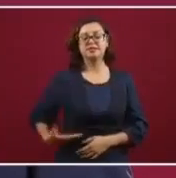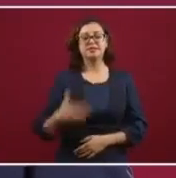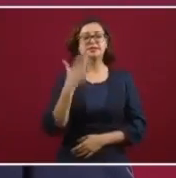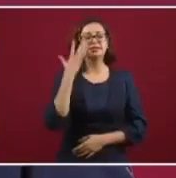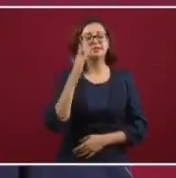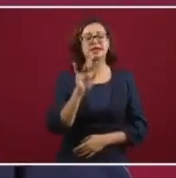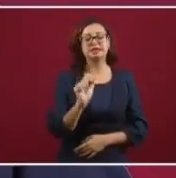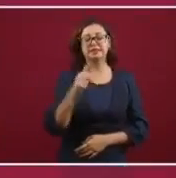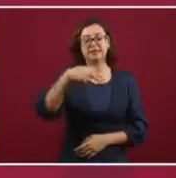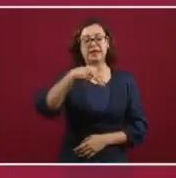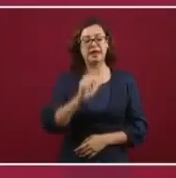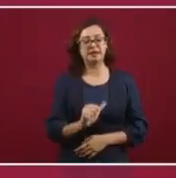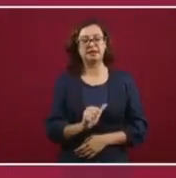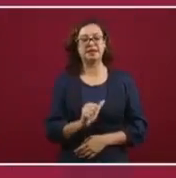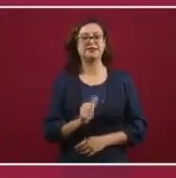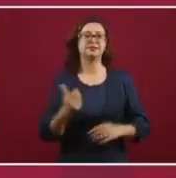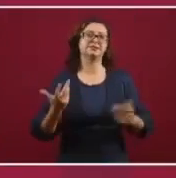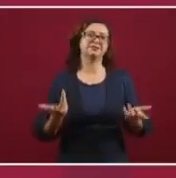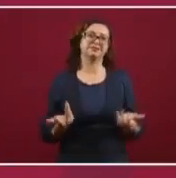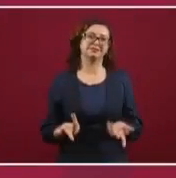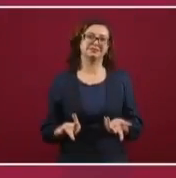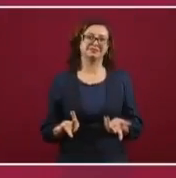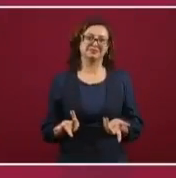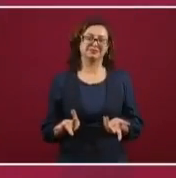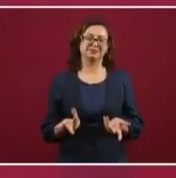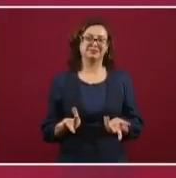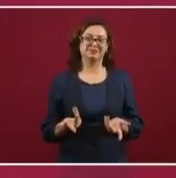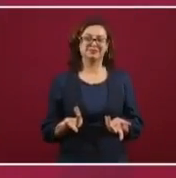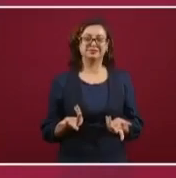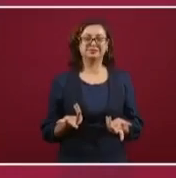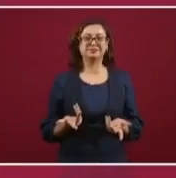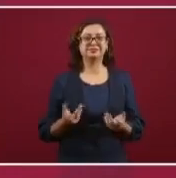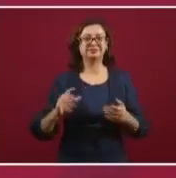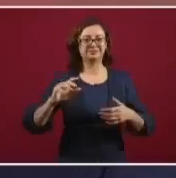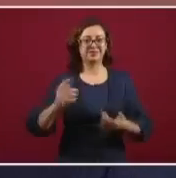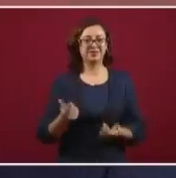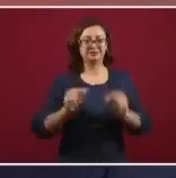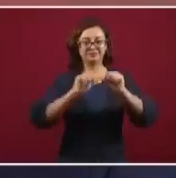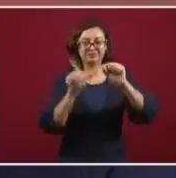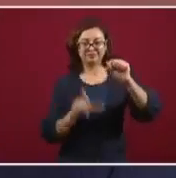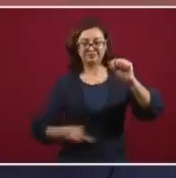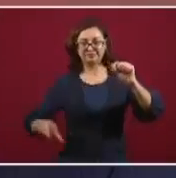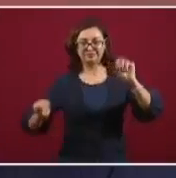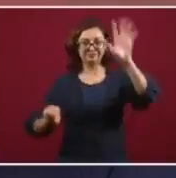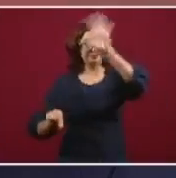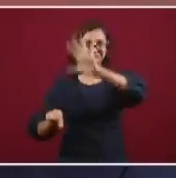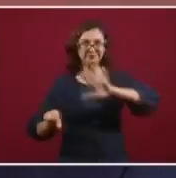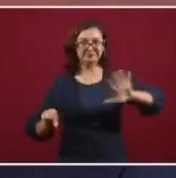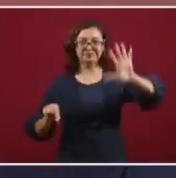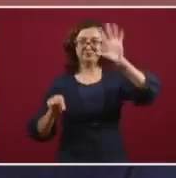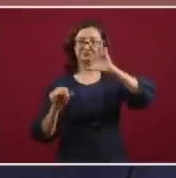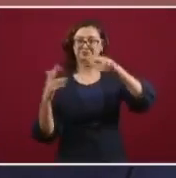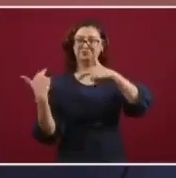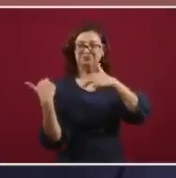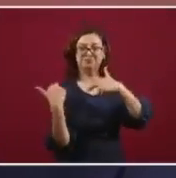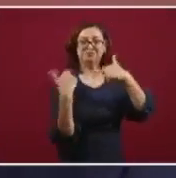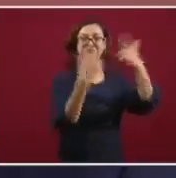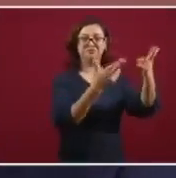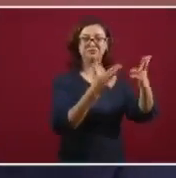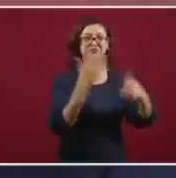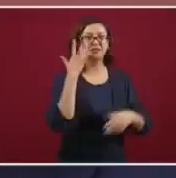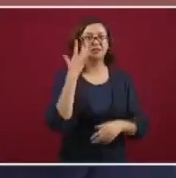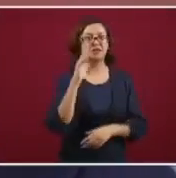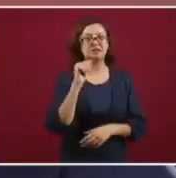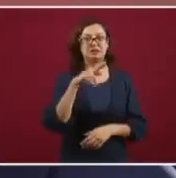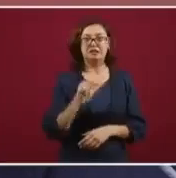después de que nos habían quitado la mitad del territorio. Y Santana se fue al exilio, lo fueron